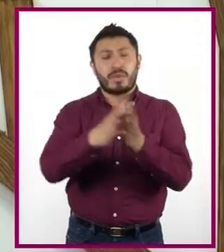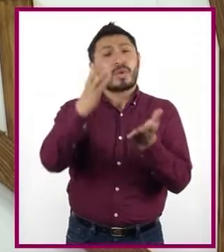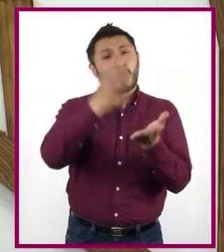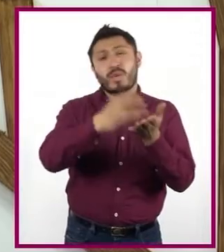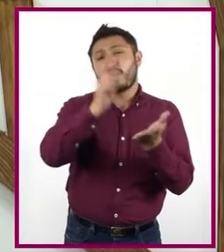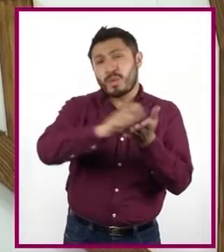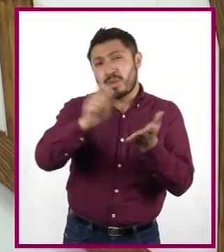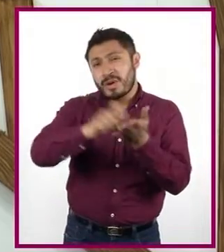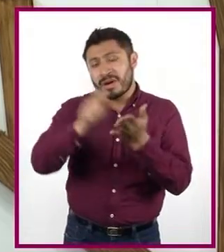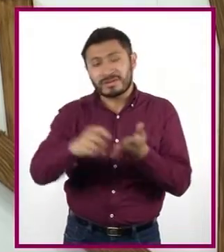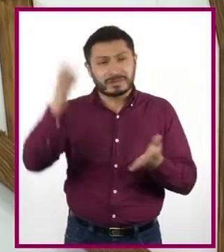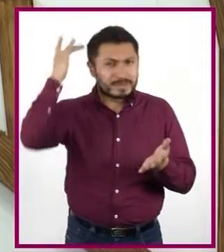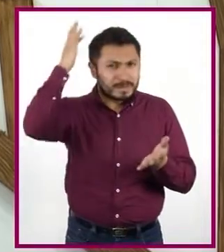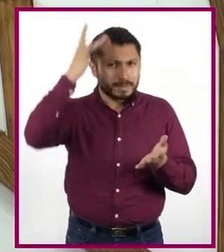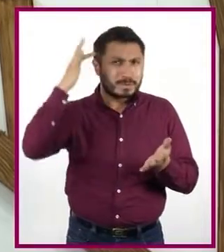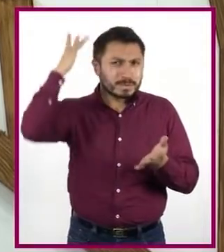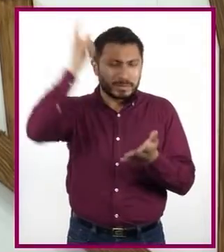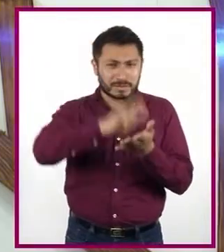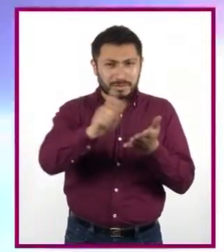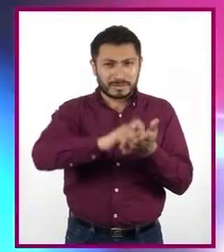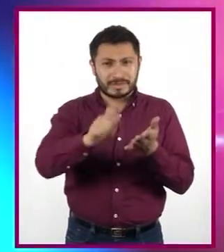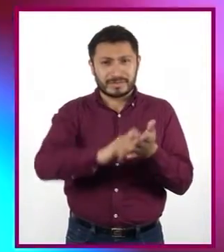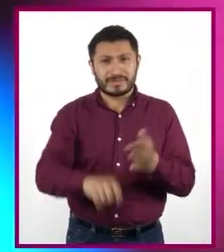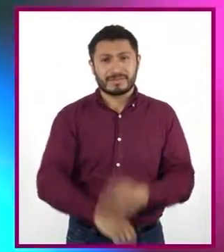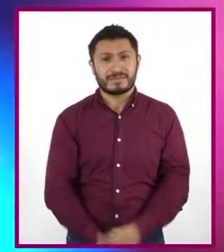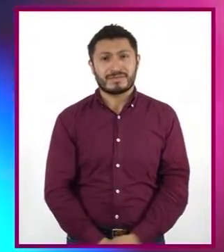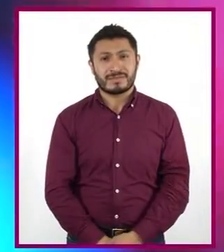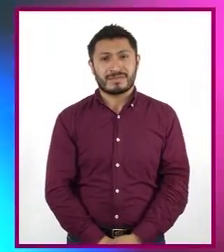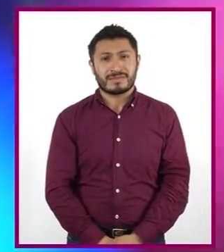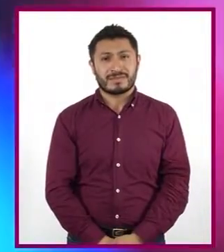cuadernos sus reflexiones.